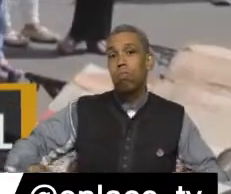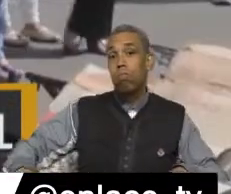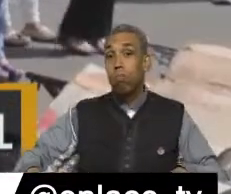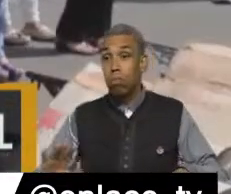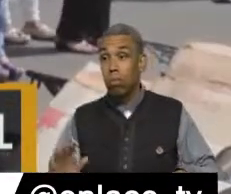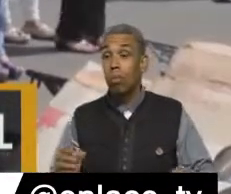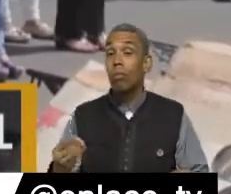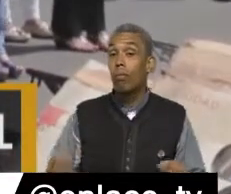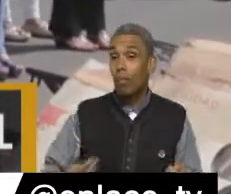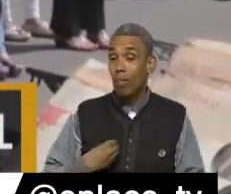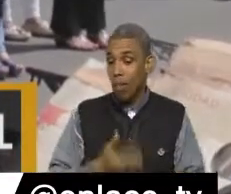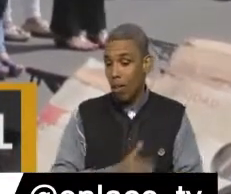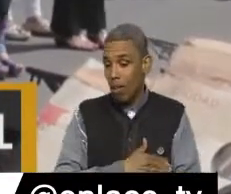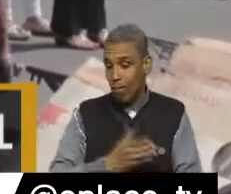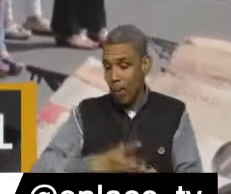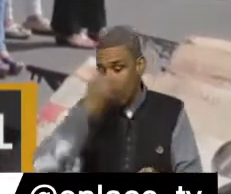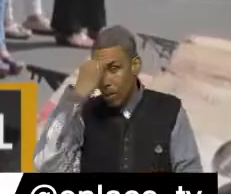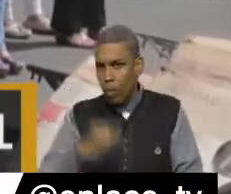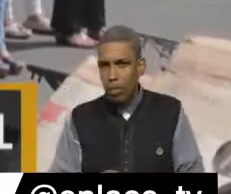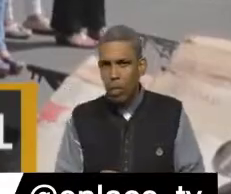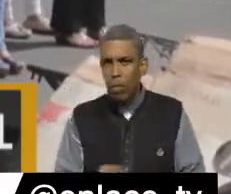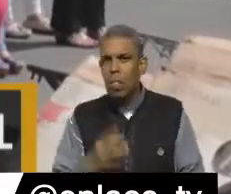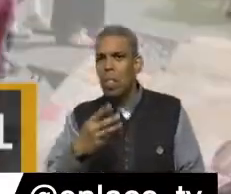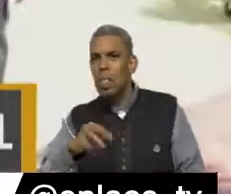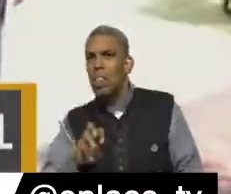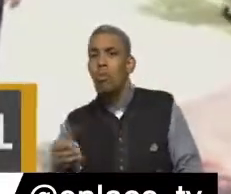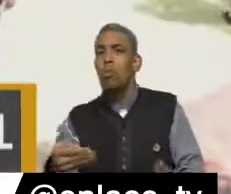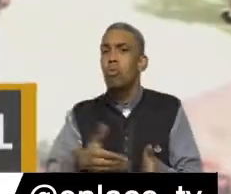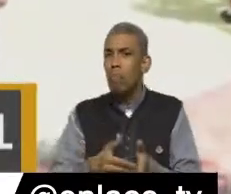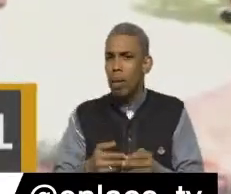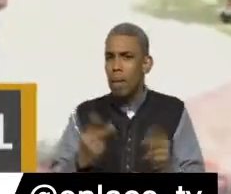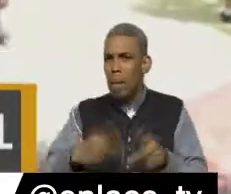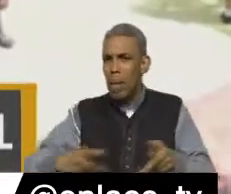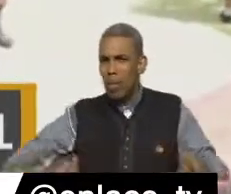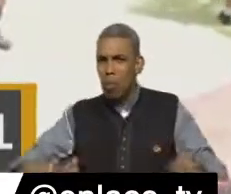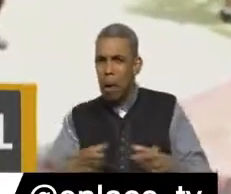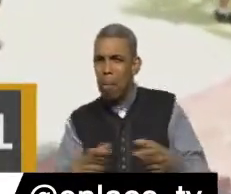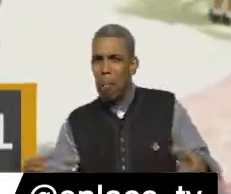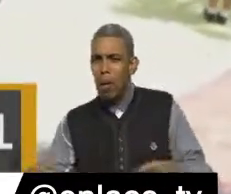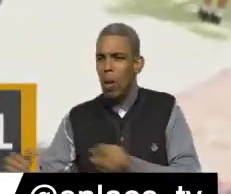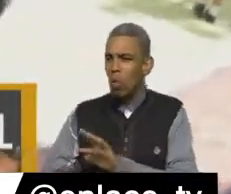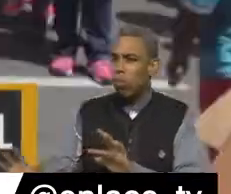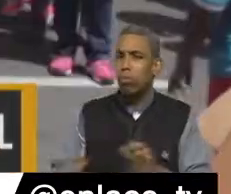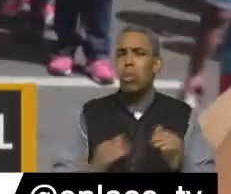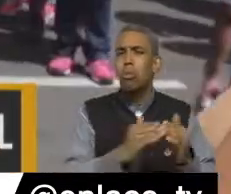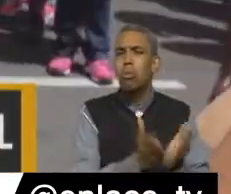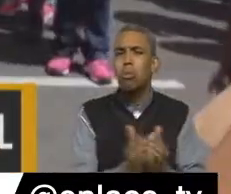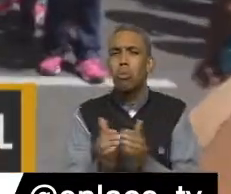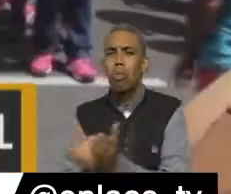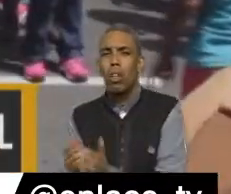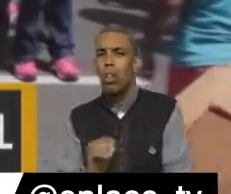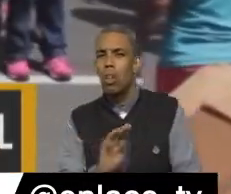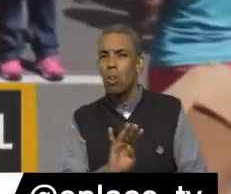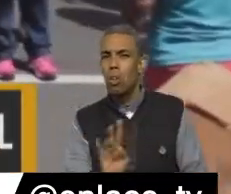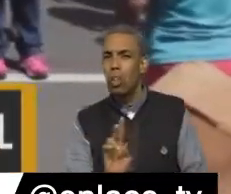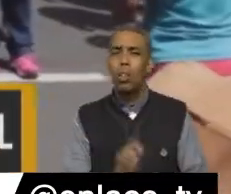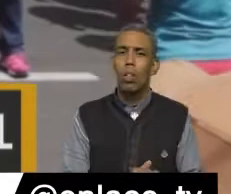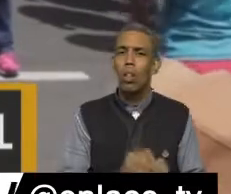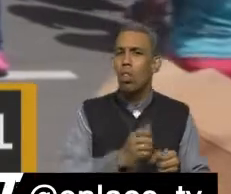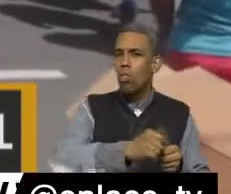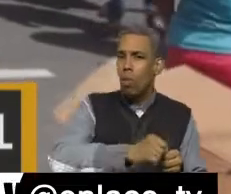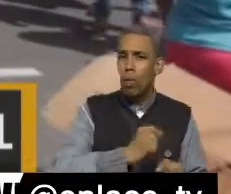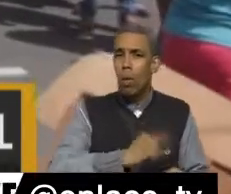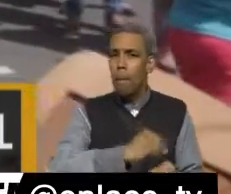¿no? Alrededor de 8.000 personas, 19 instituciones educativas, 42 entidades entre públicas y privadas como Ecopetrol e